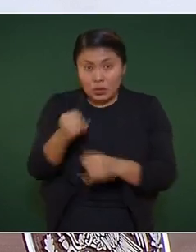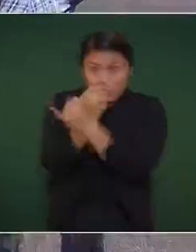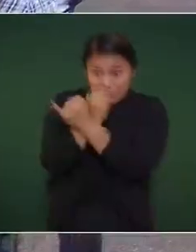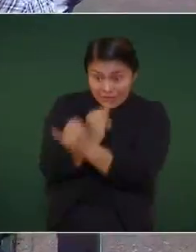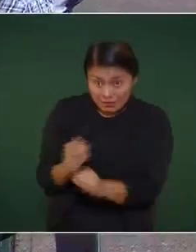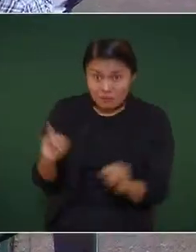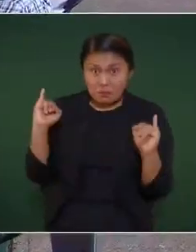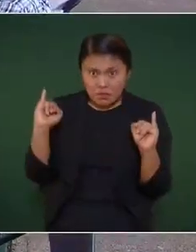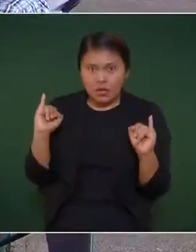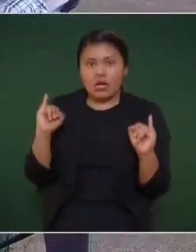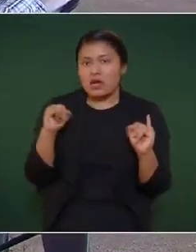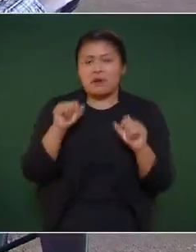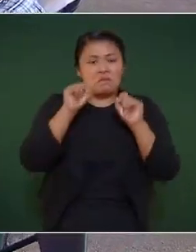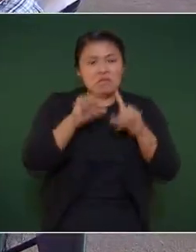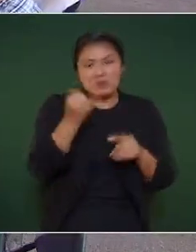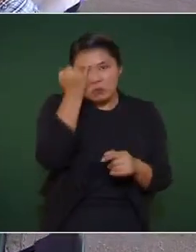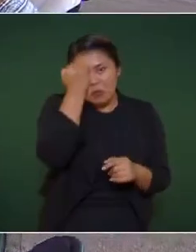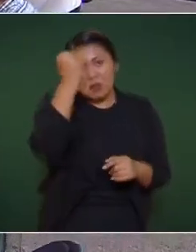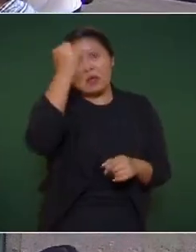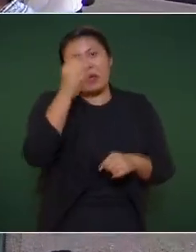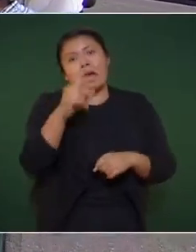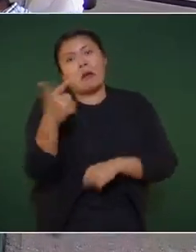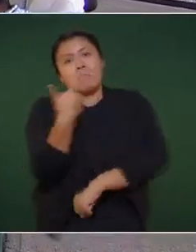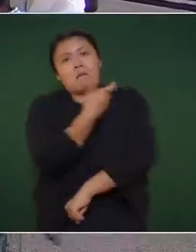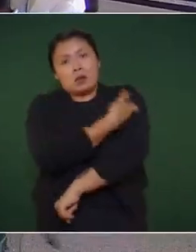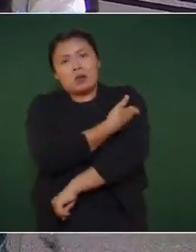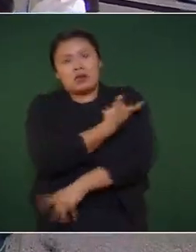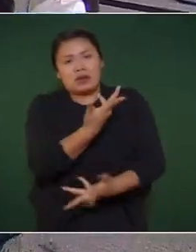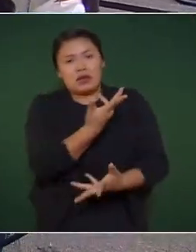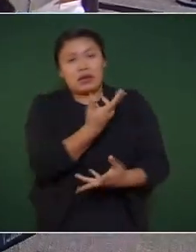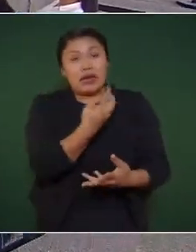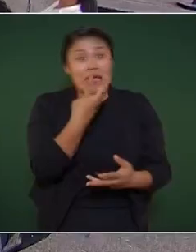3 siglos. Y la vacuna contra el COVID,